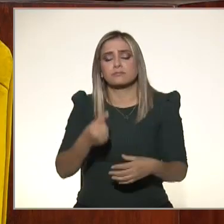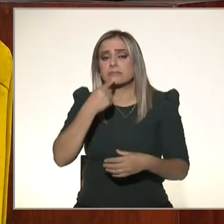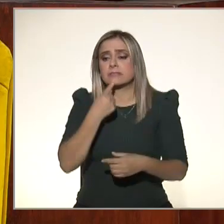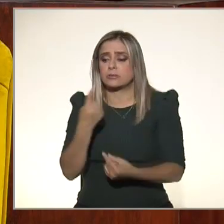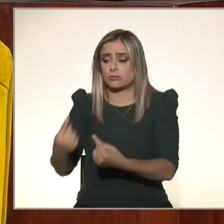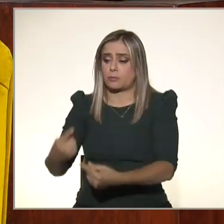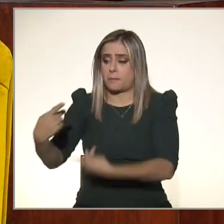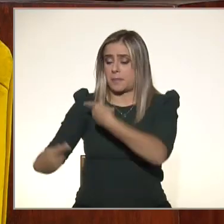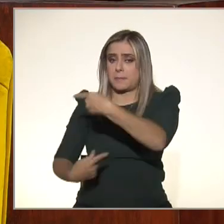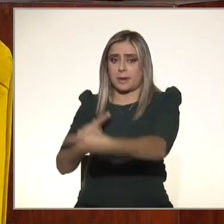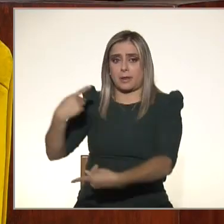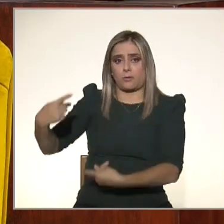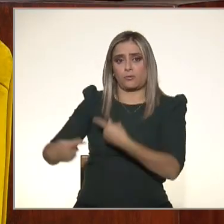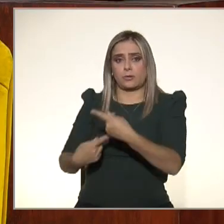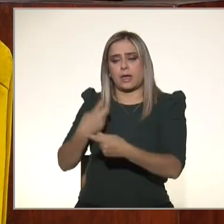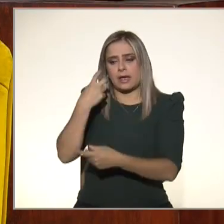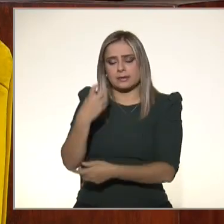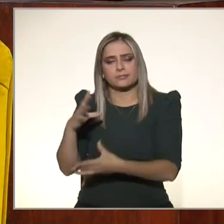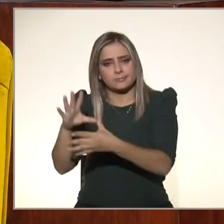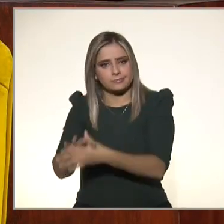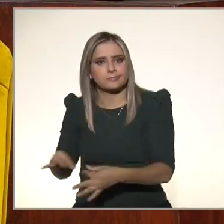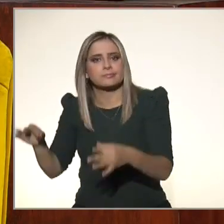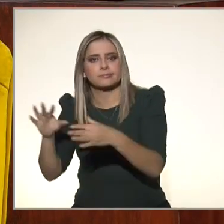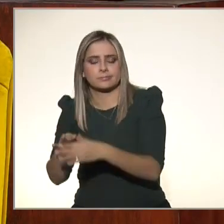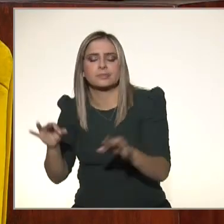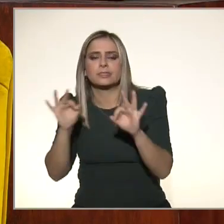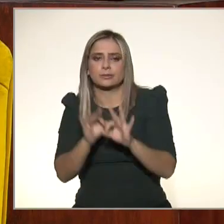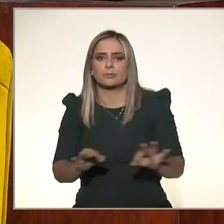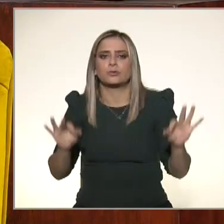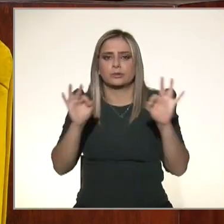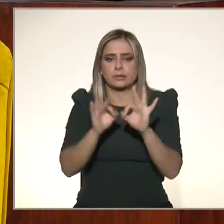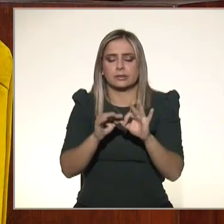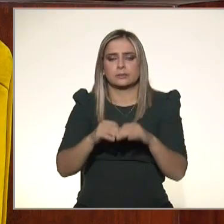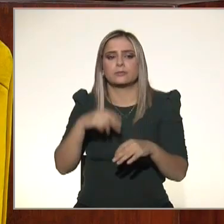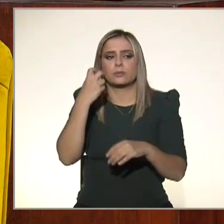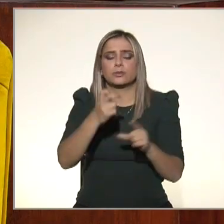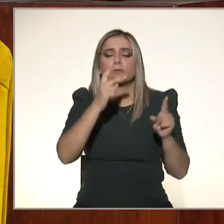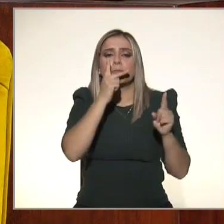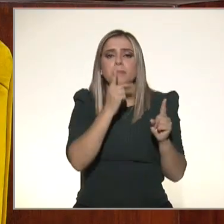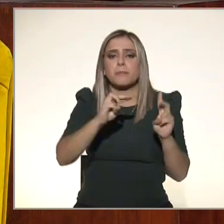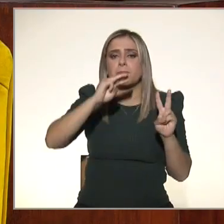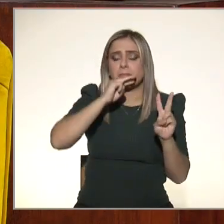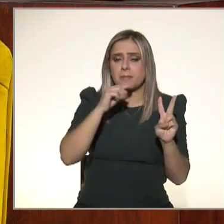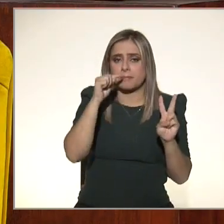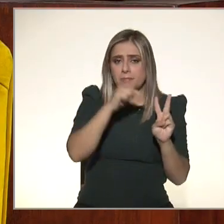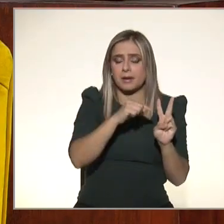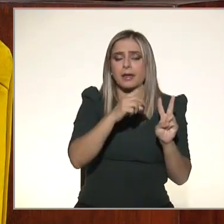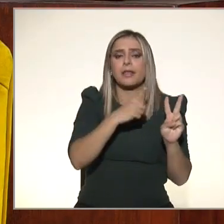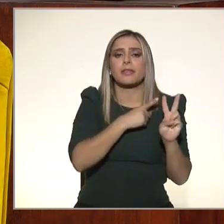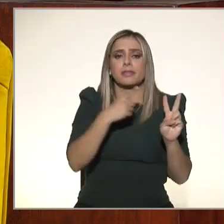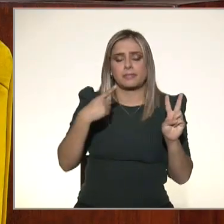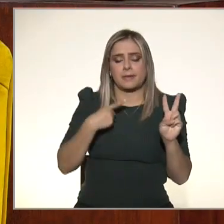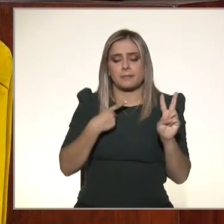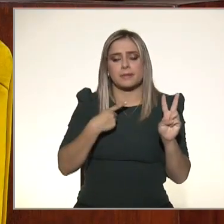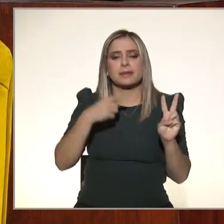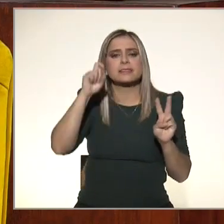hacer preguntas. Es decir, me parece que es importante que los padres o madres de familia porque la sexualidad es constitutiva